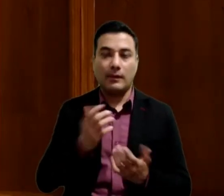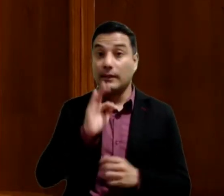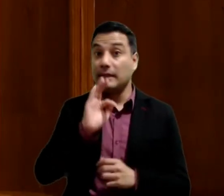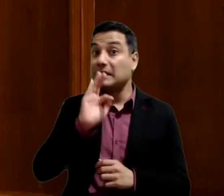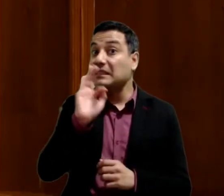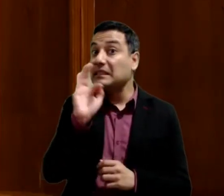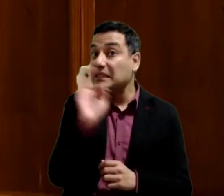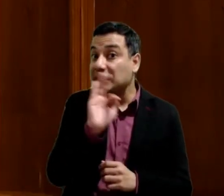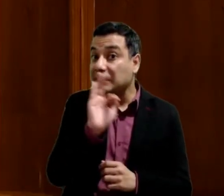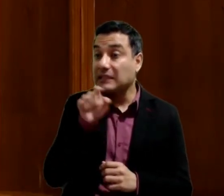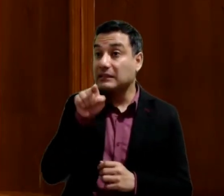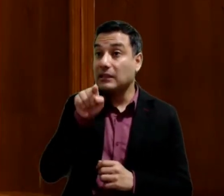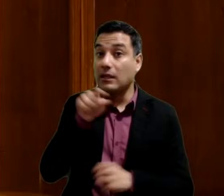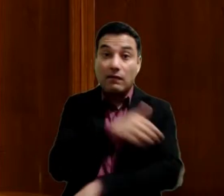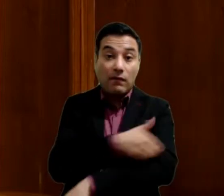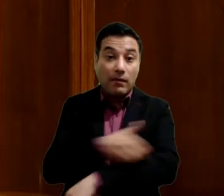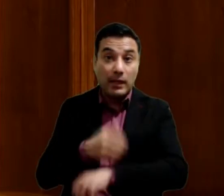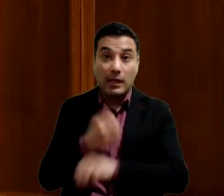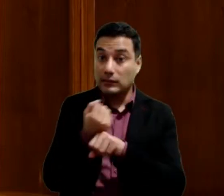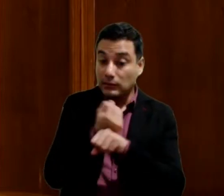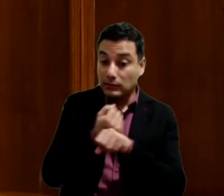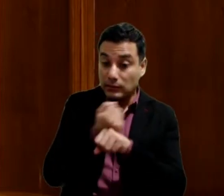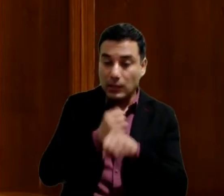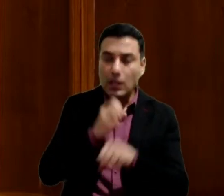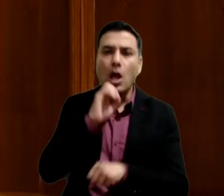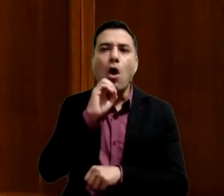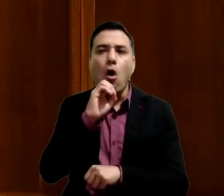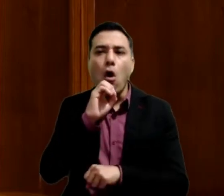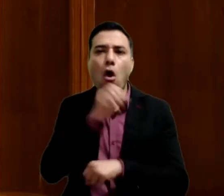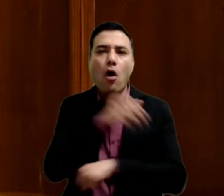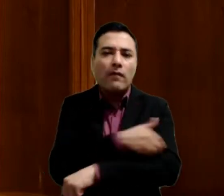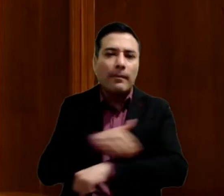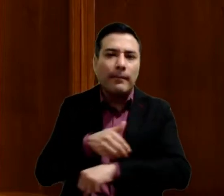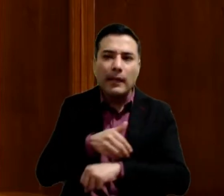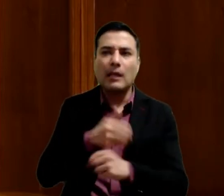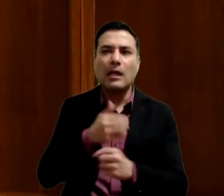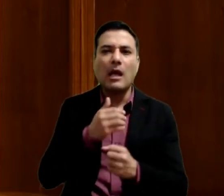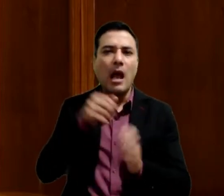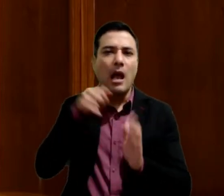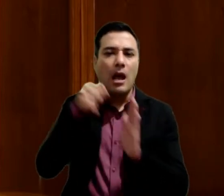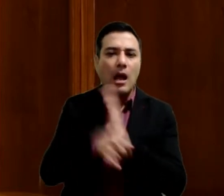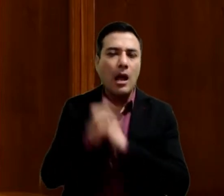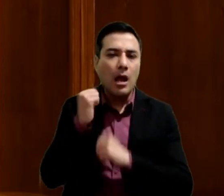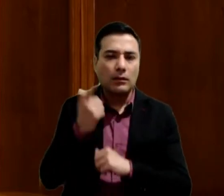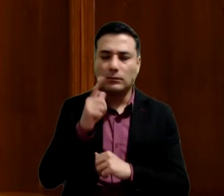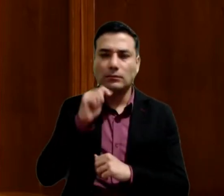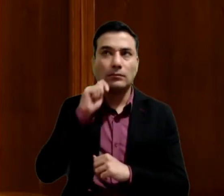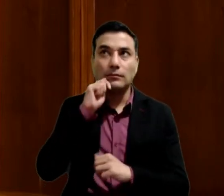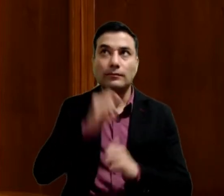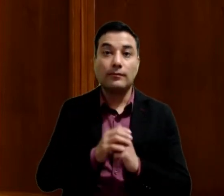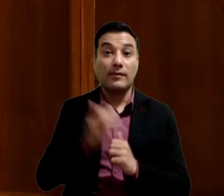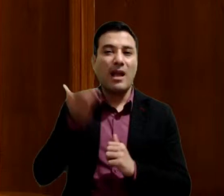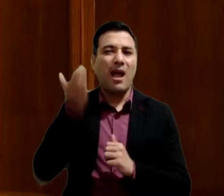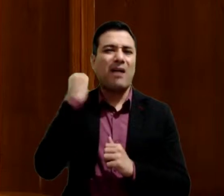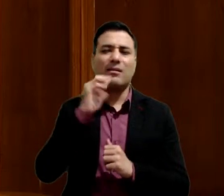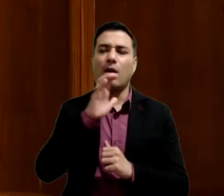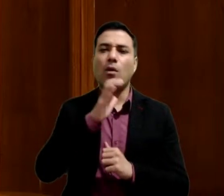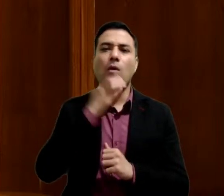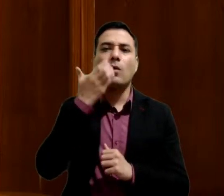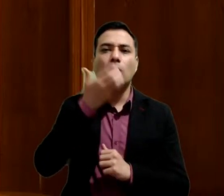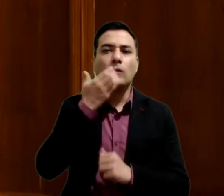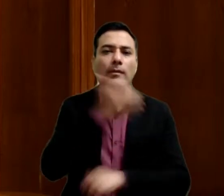de hecho. Es decir, se acaba el viejo esquema en el que el poder se heredaba